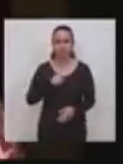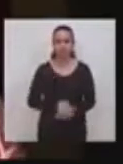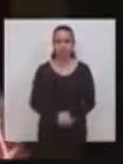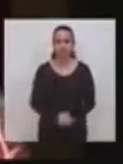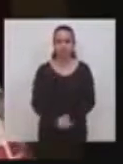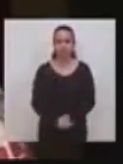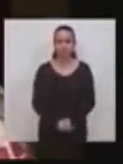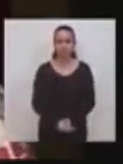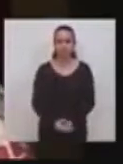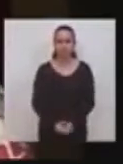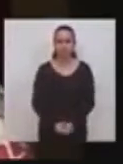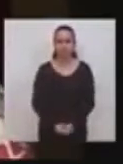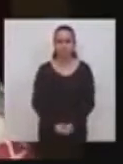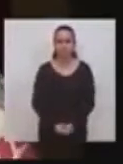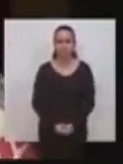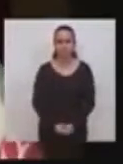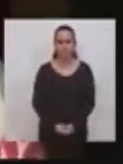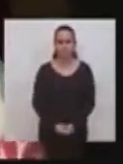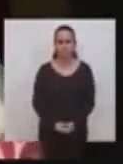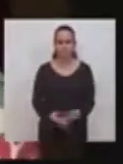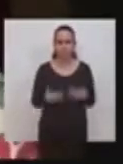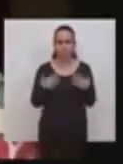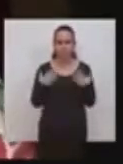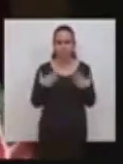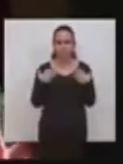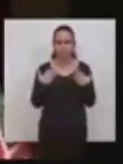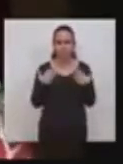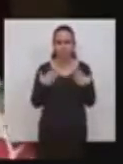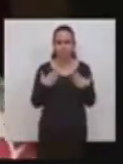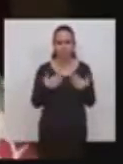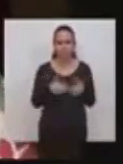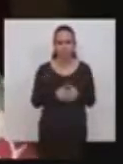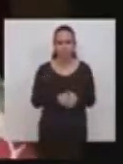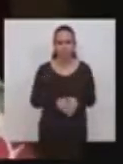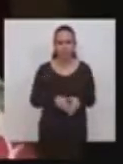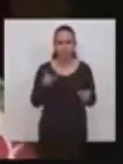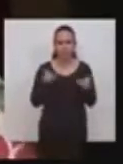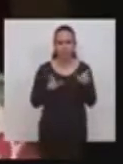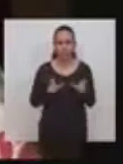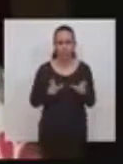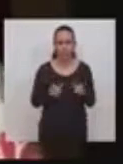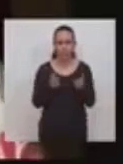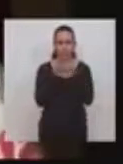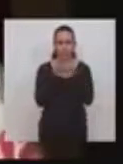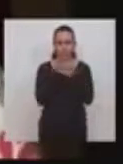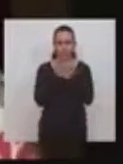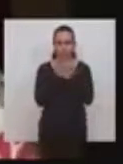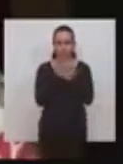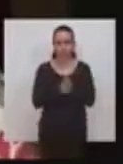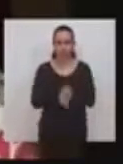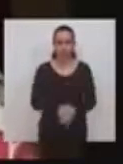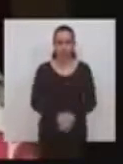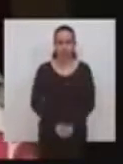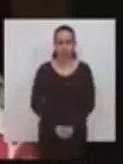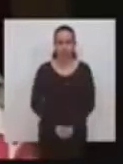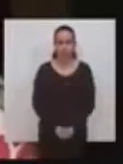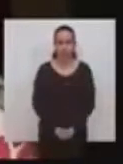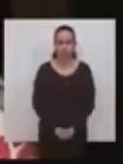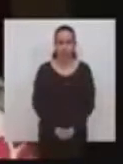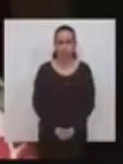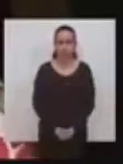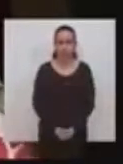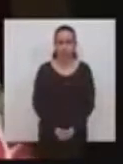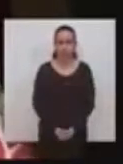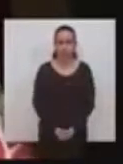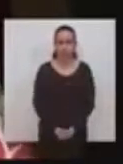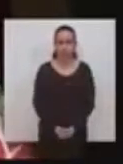Y agradecer también a todos los y las estudiantes que nos han apoyado durante todo el año y que hacen que esto cada vez sea más